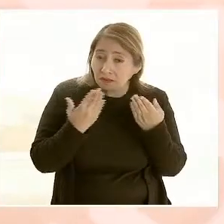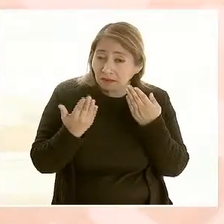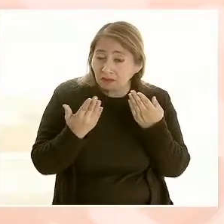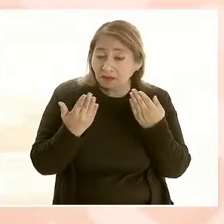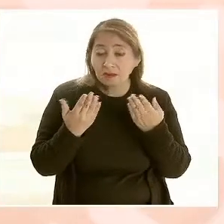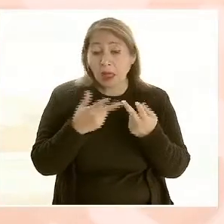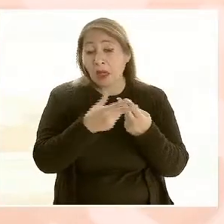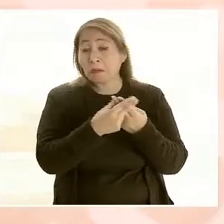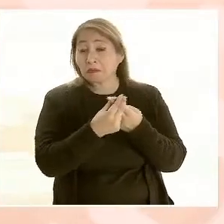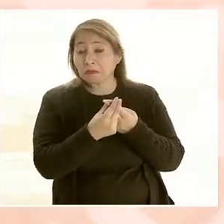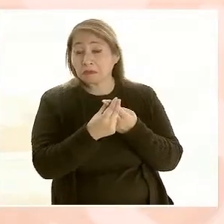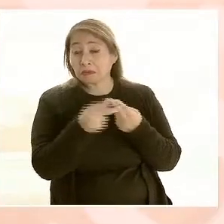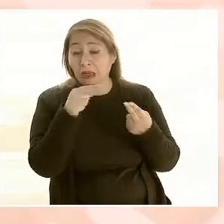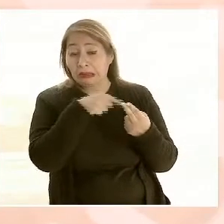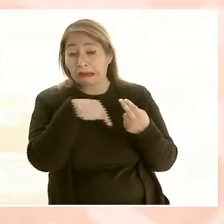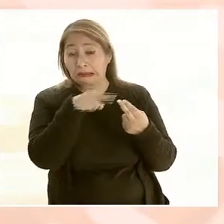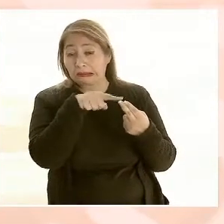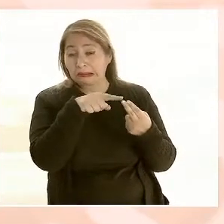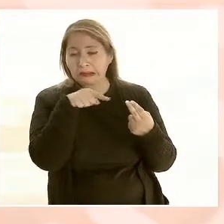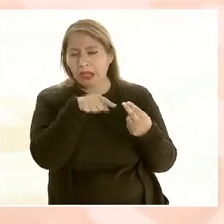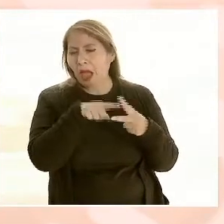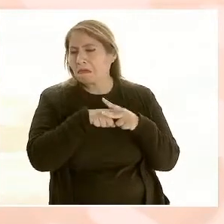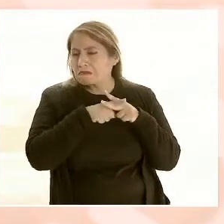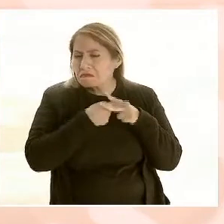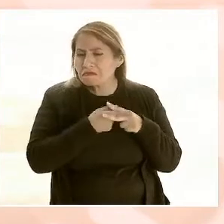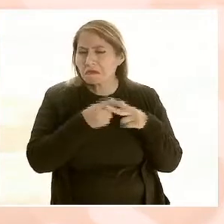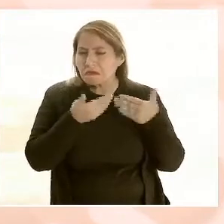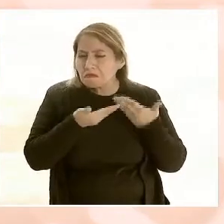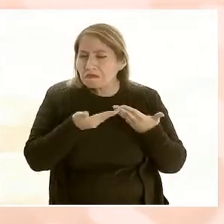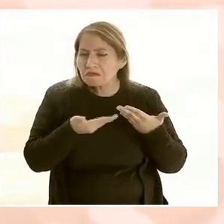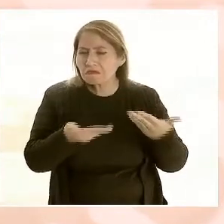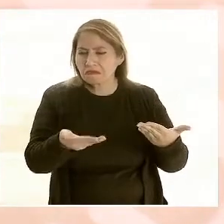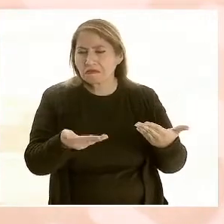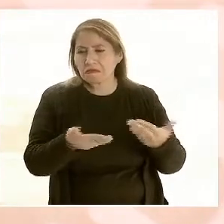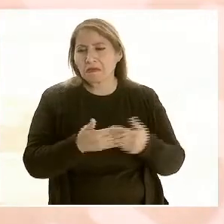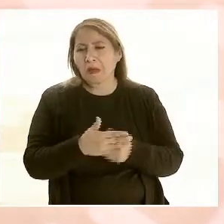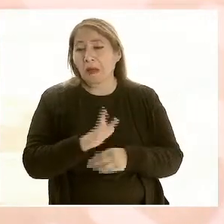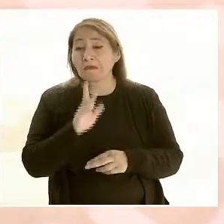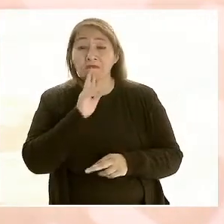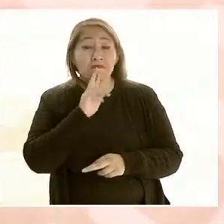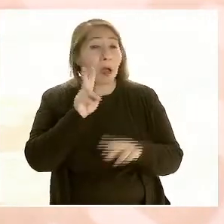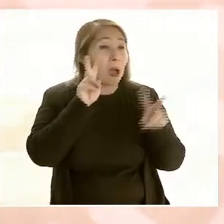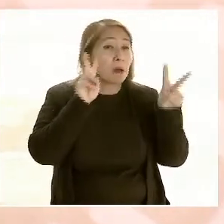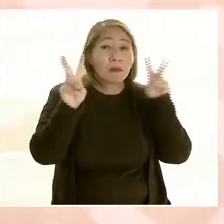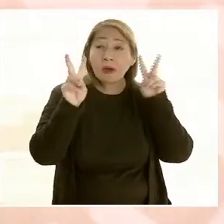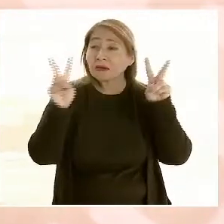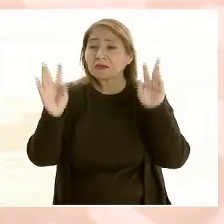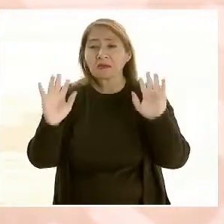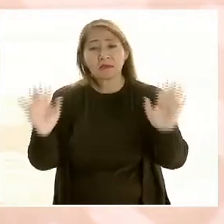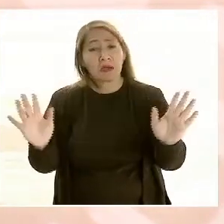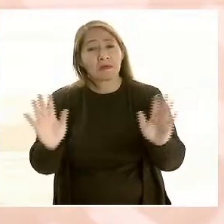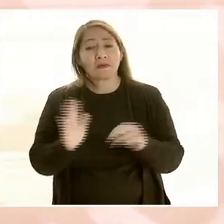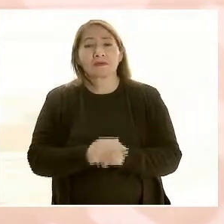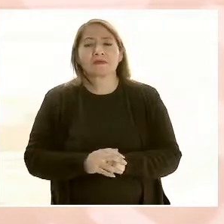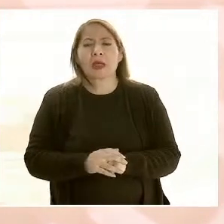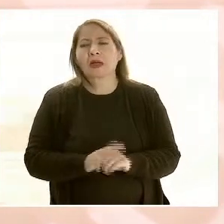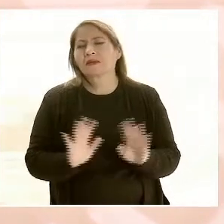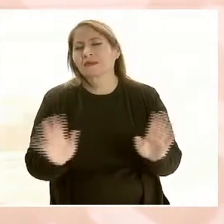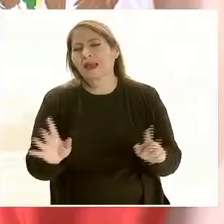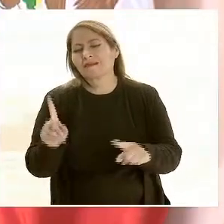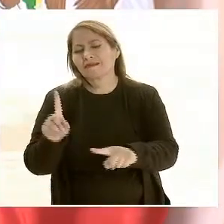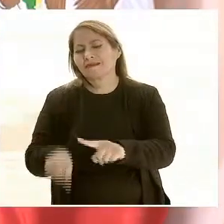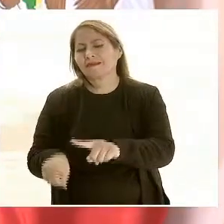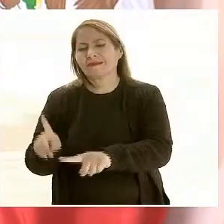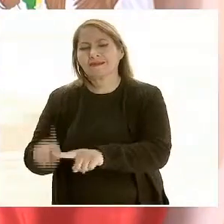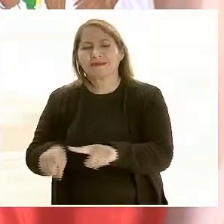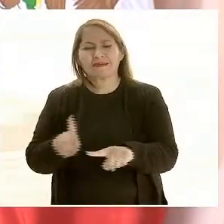Y esto está empezando a dar frutos. Se le está quitando